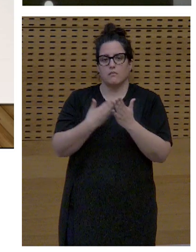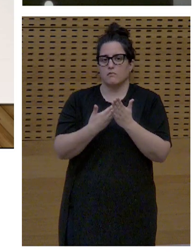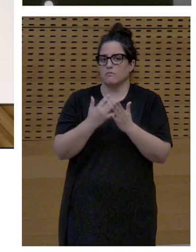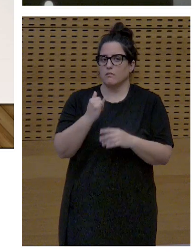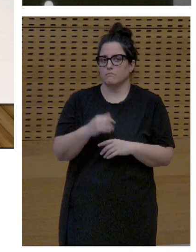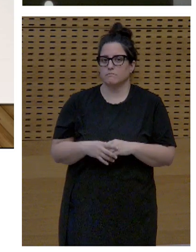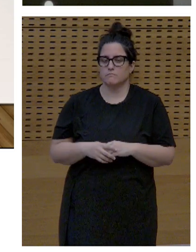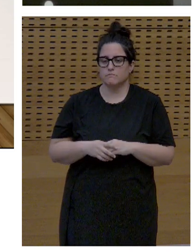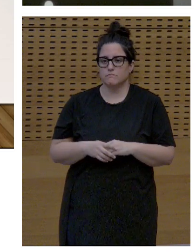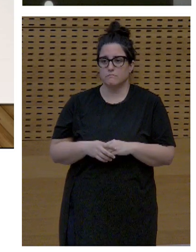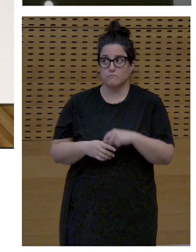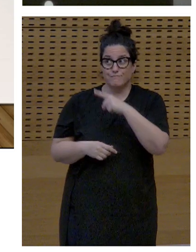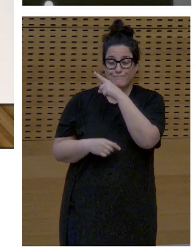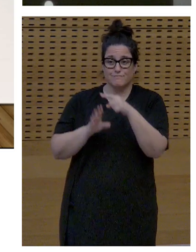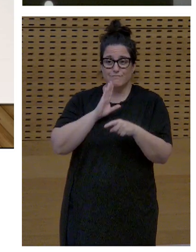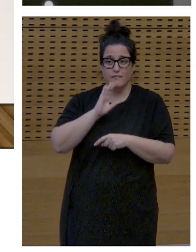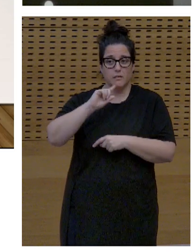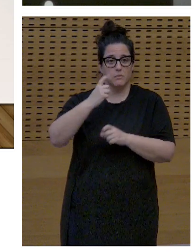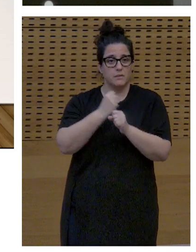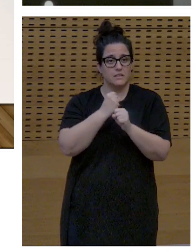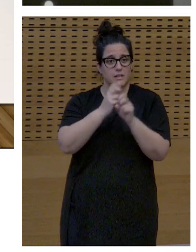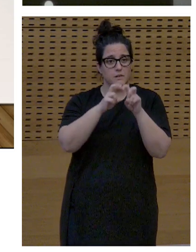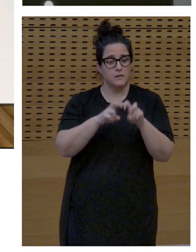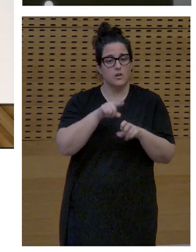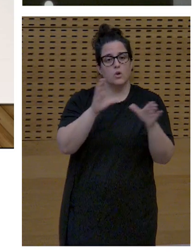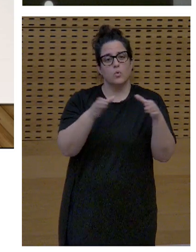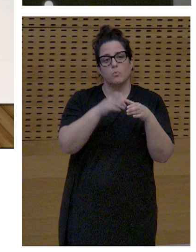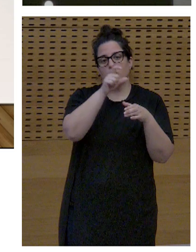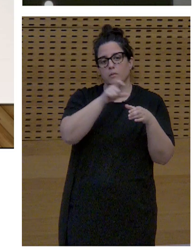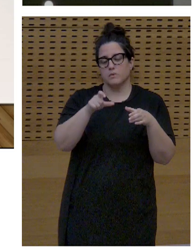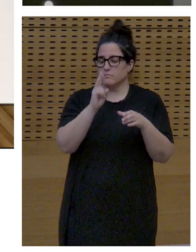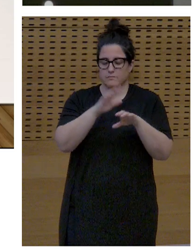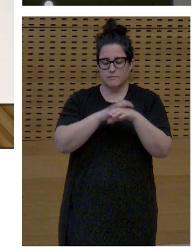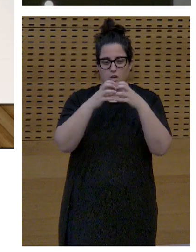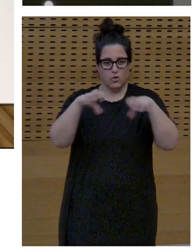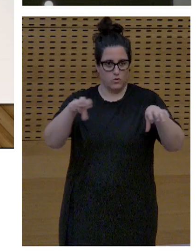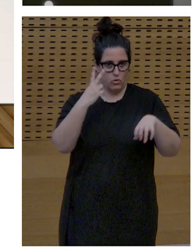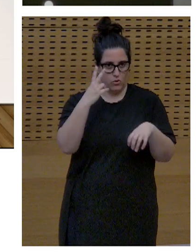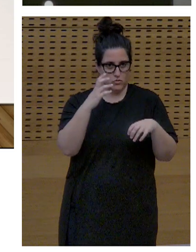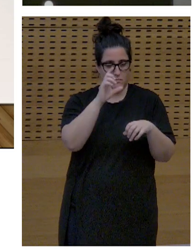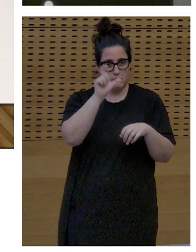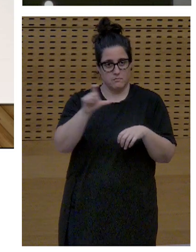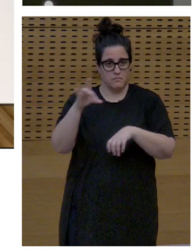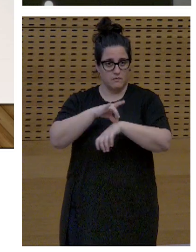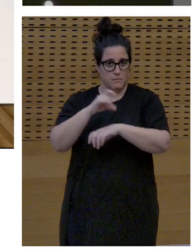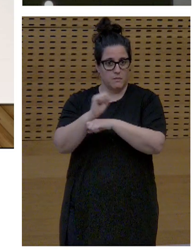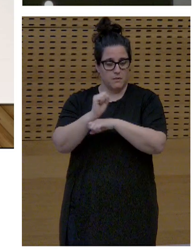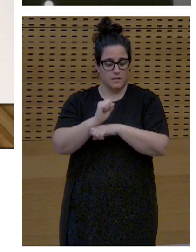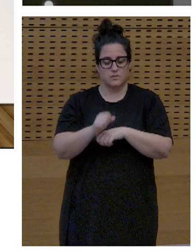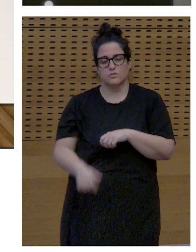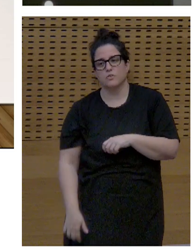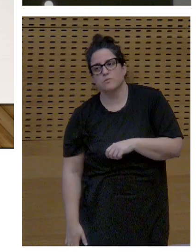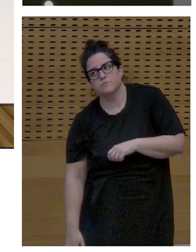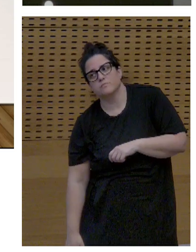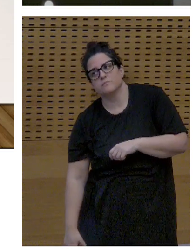trabajo es un grupo de personas con enfermedad de Parkinson, 2 grupos, que comparaban los efectos